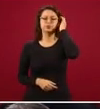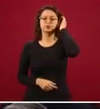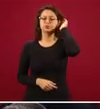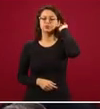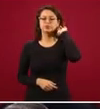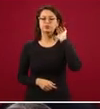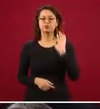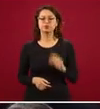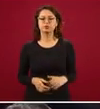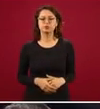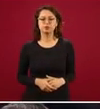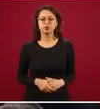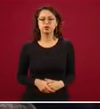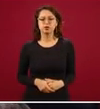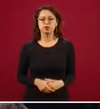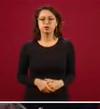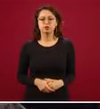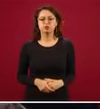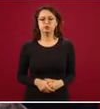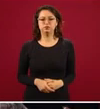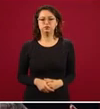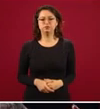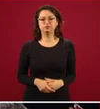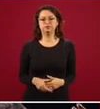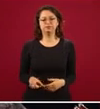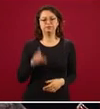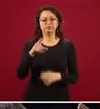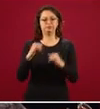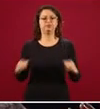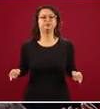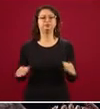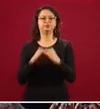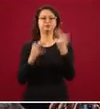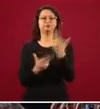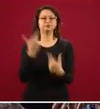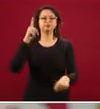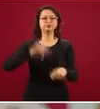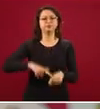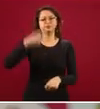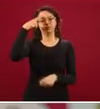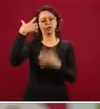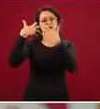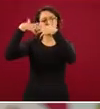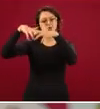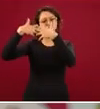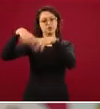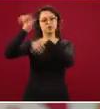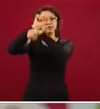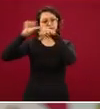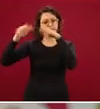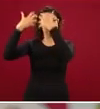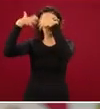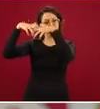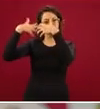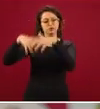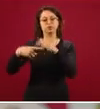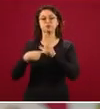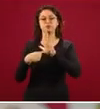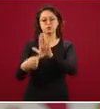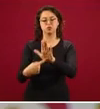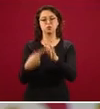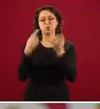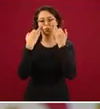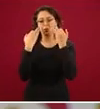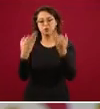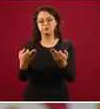pudimos constatar en el Instituto Nacional de Neurología y Neurocirugía. Esto fue del conocimiento público.